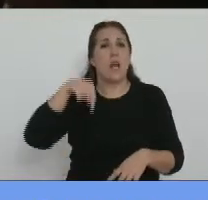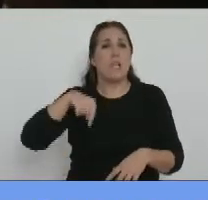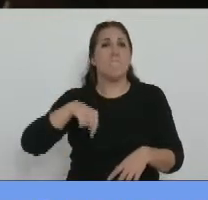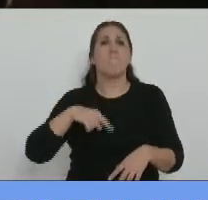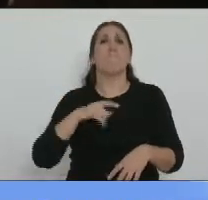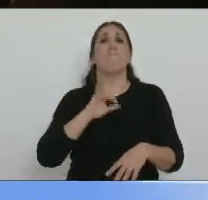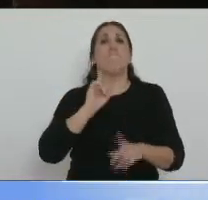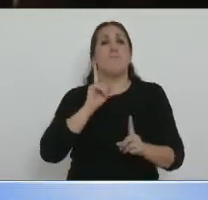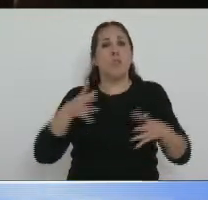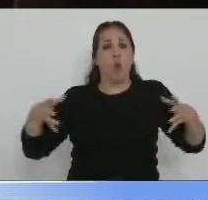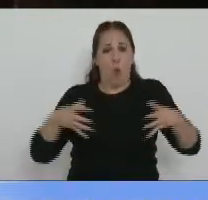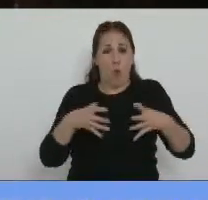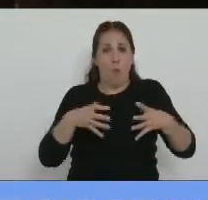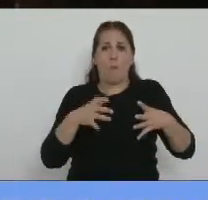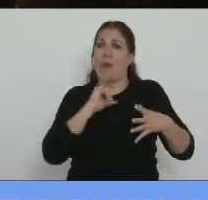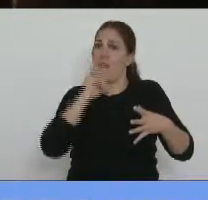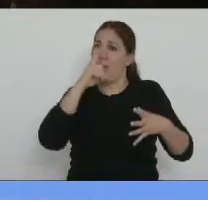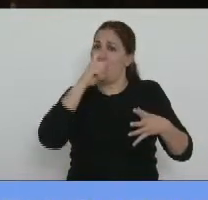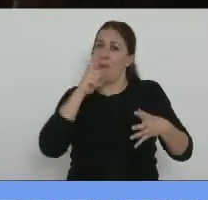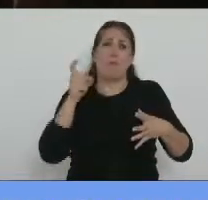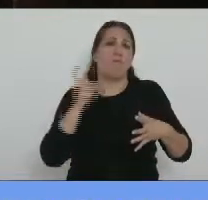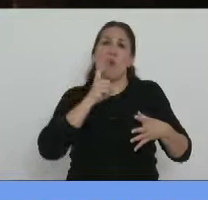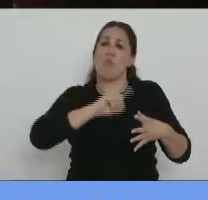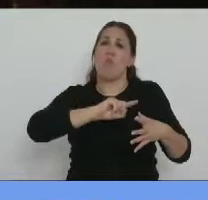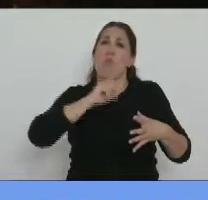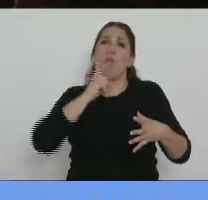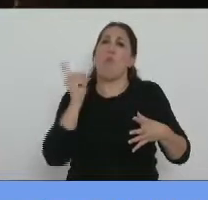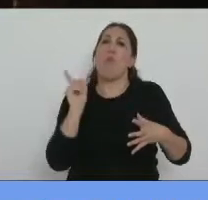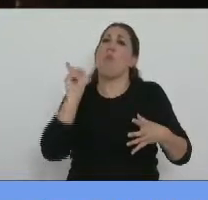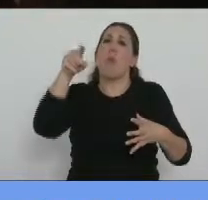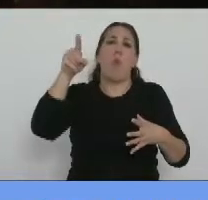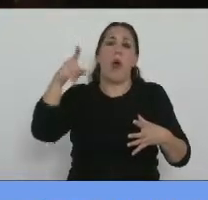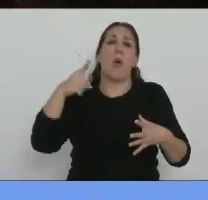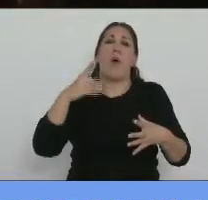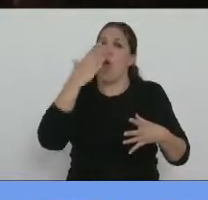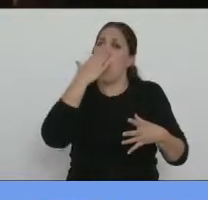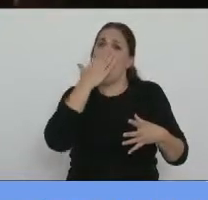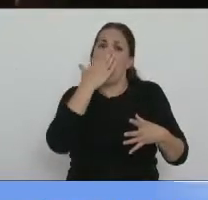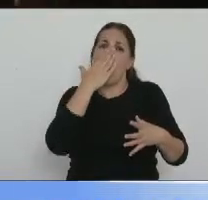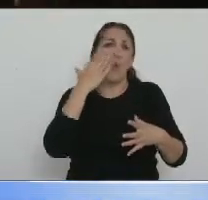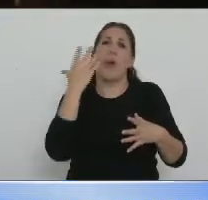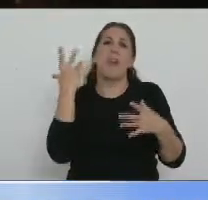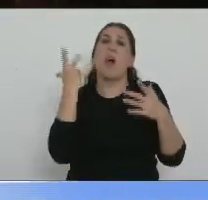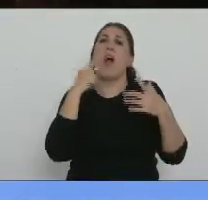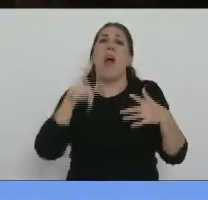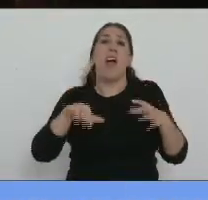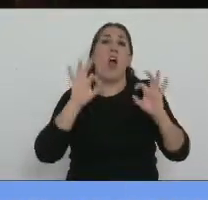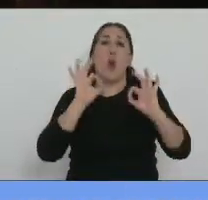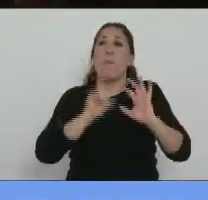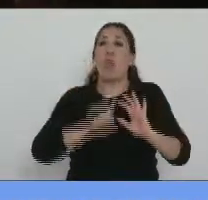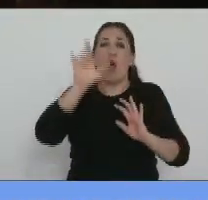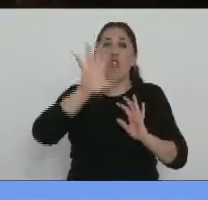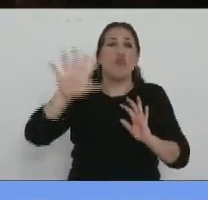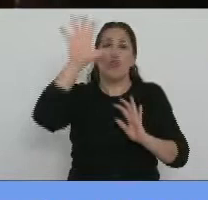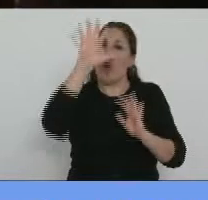belgrano volverte a córdoba déjale a los españoles toda la todo el norte argentino y